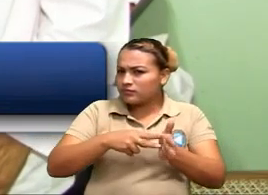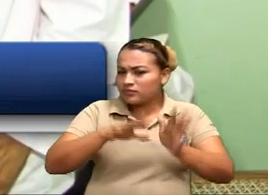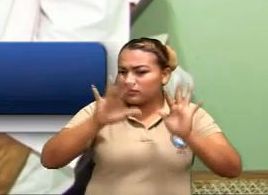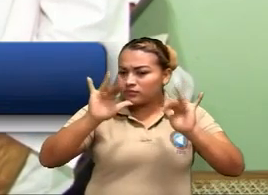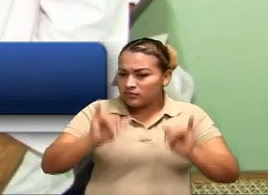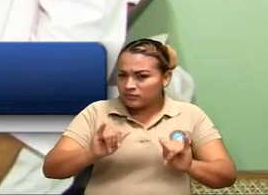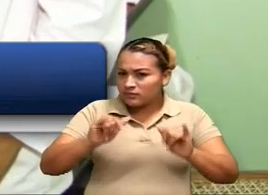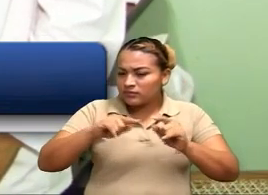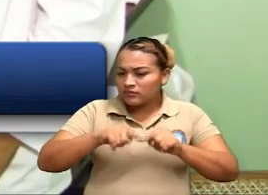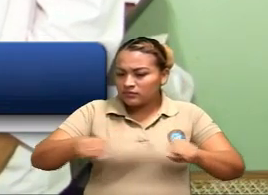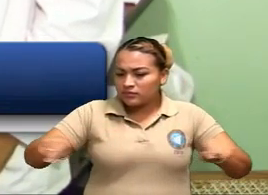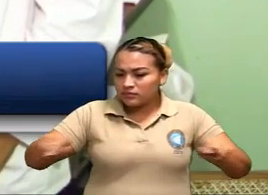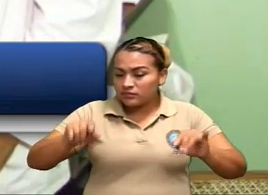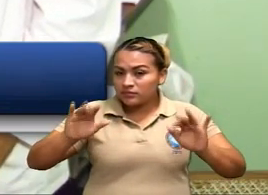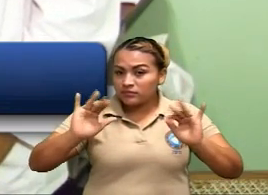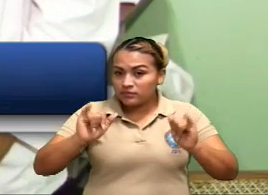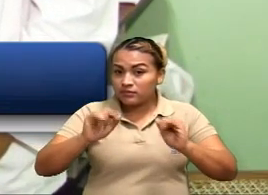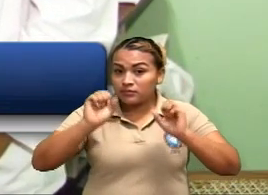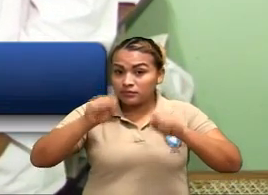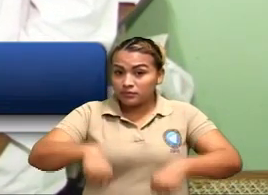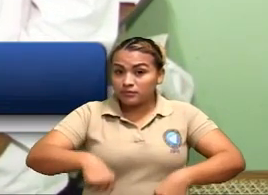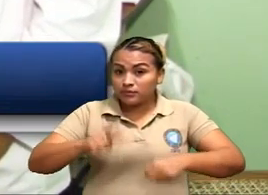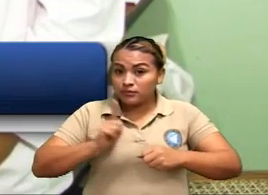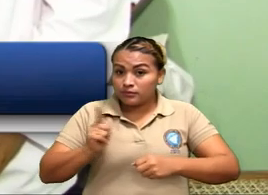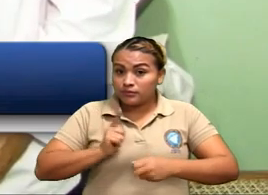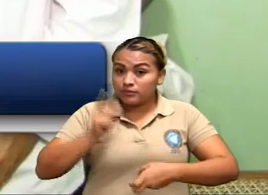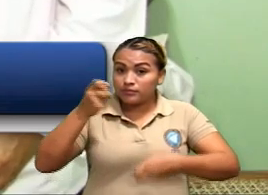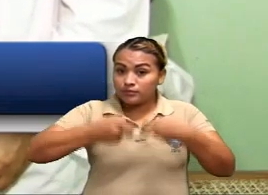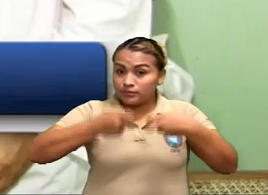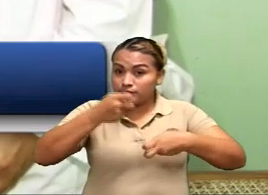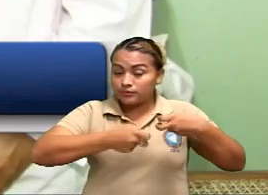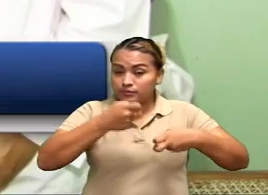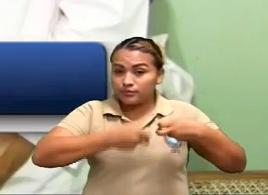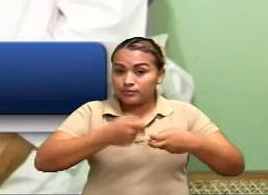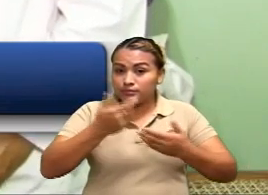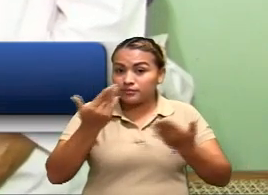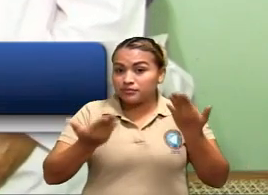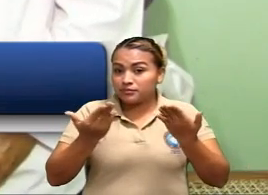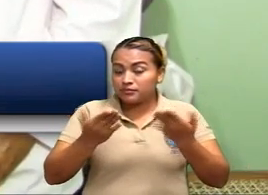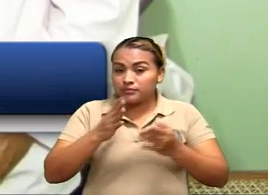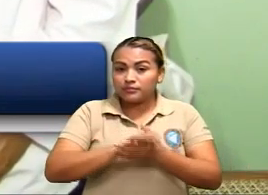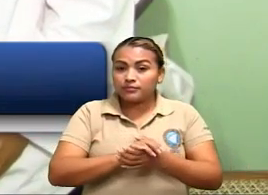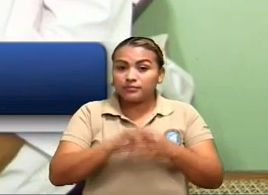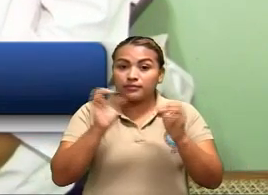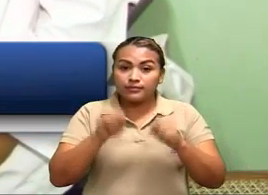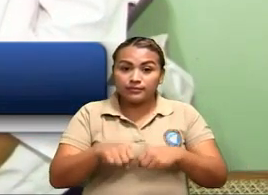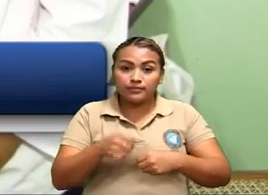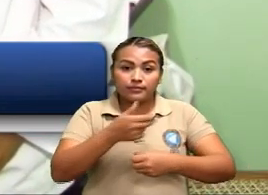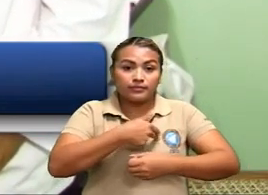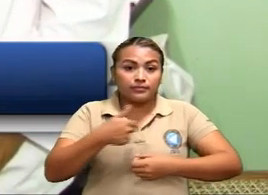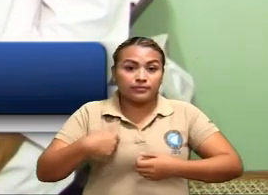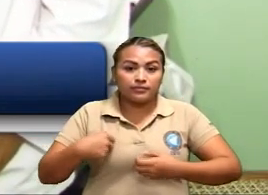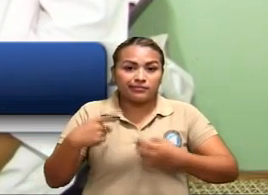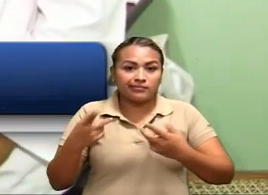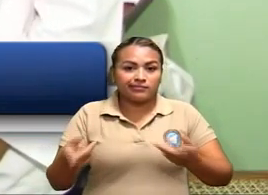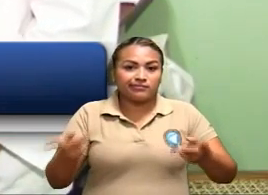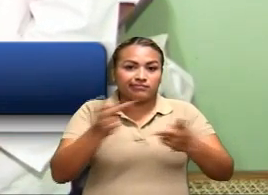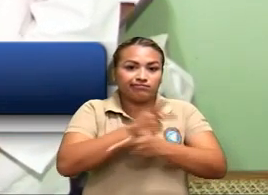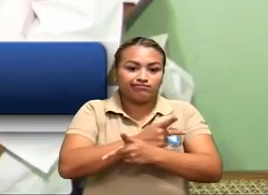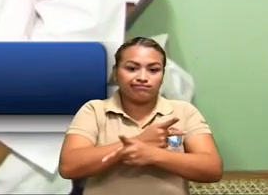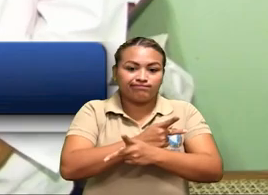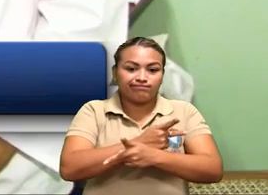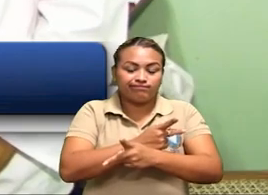hombre, puede presentar este mismo problema. Puede ir enrumbándose a algo, no sé si llamarlo peor,